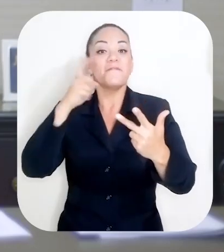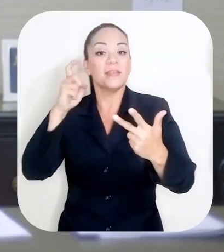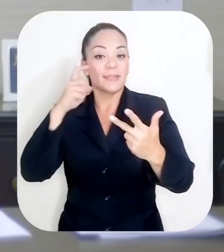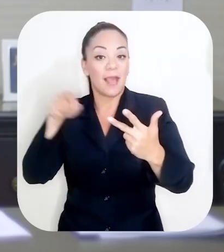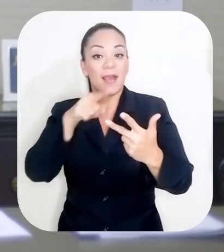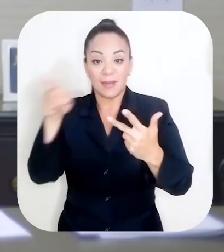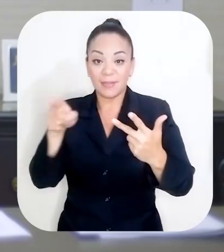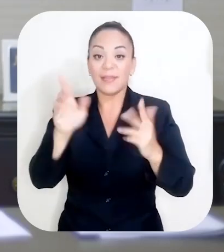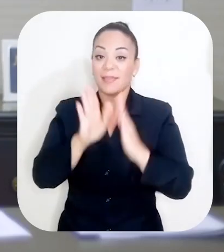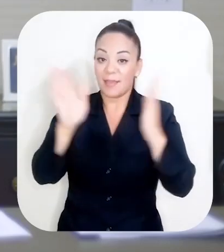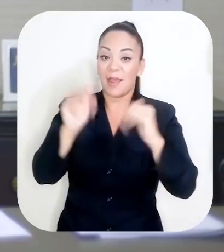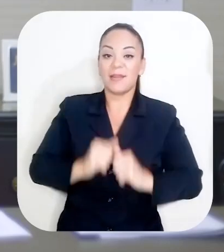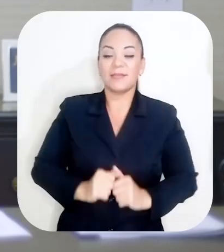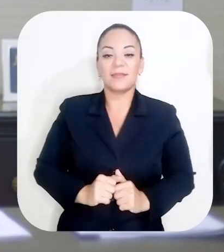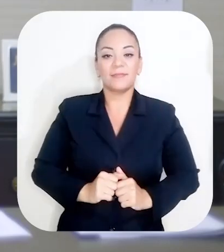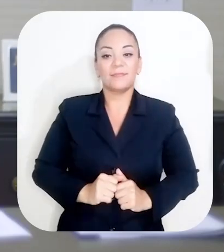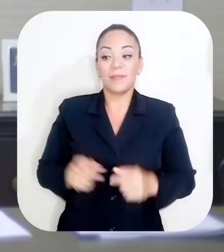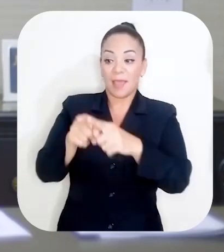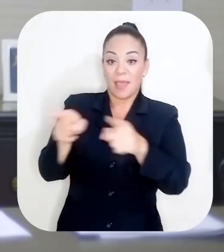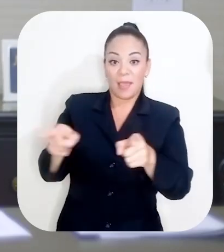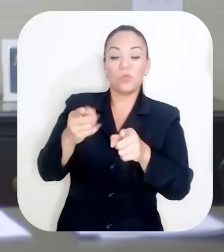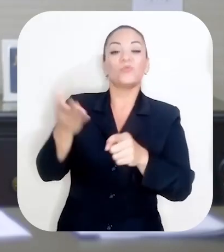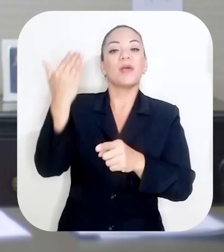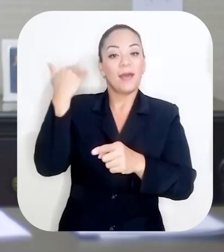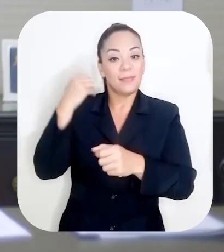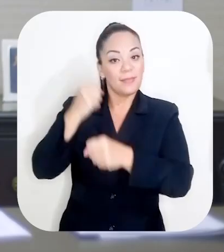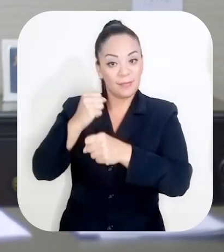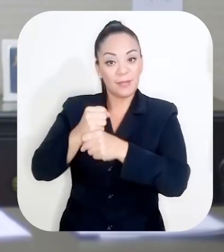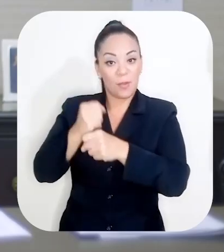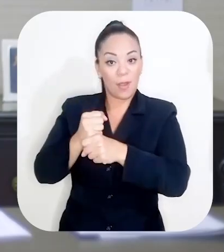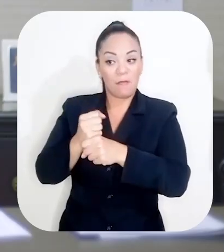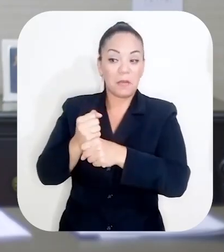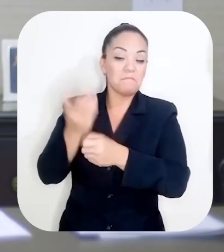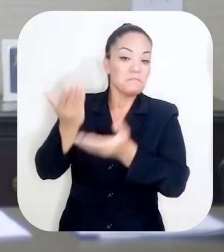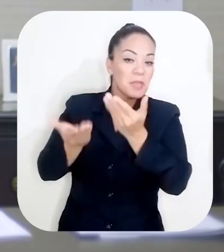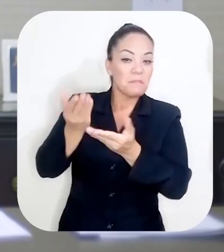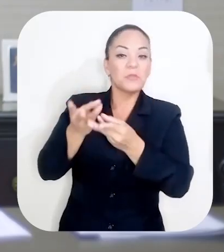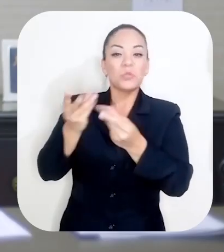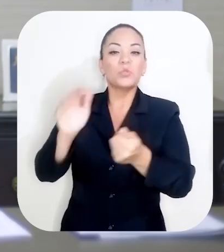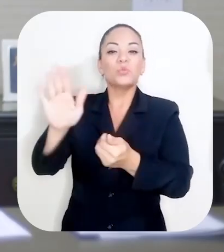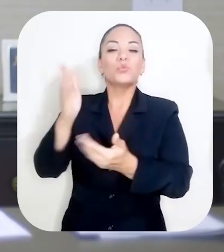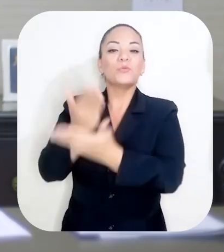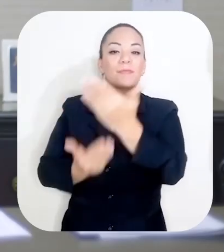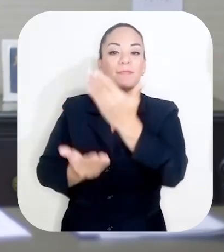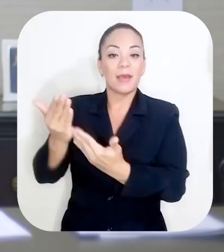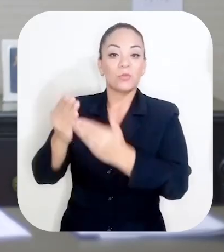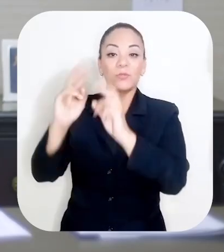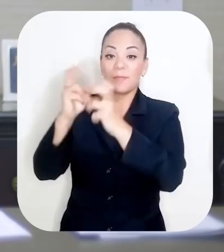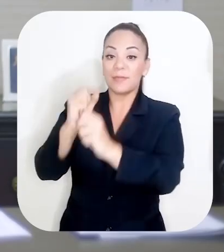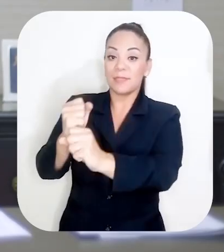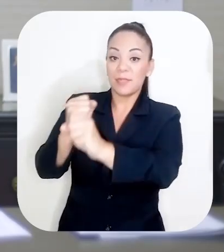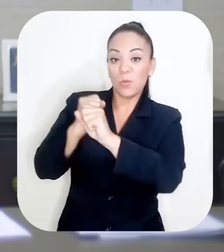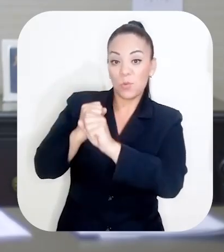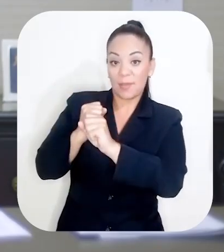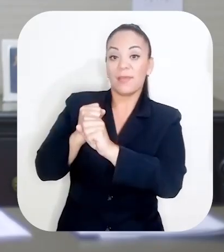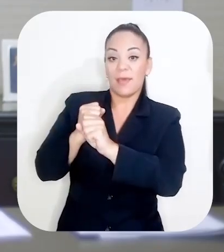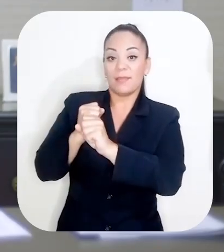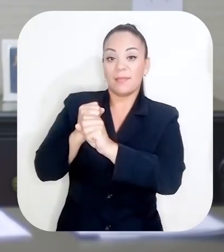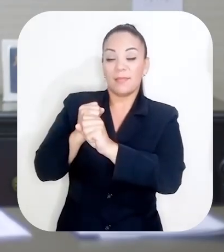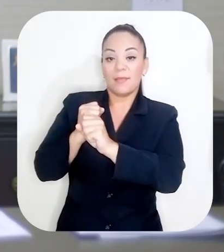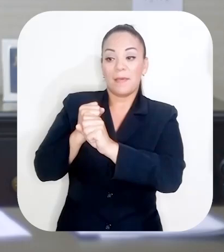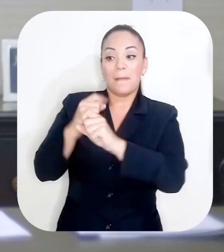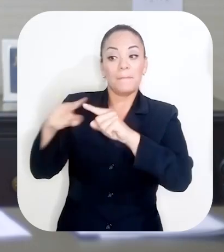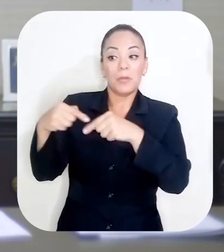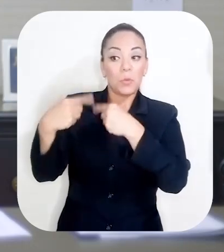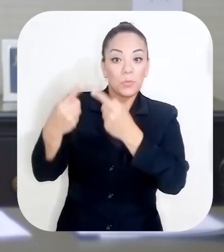Fiscales generales que en su momento tuvieron las soluciones en sus manos para los problemas de seguridad que hoy